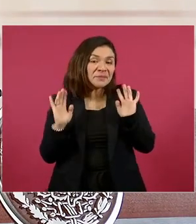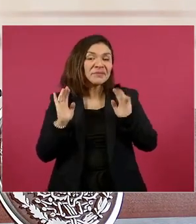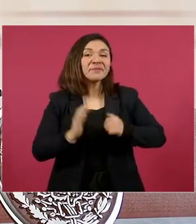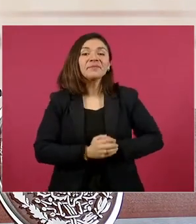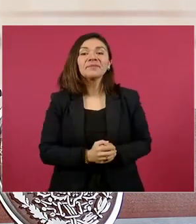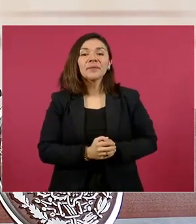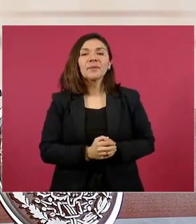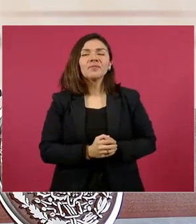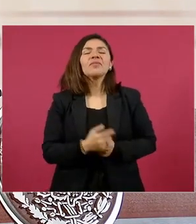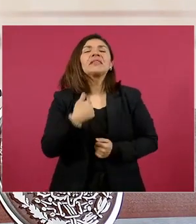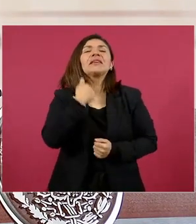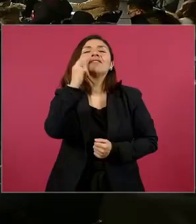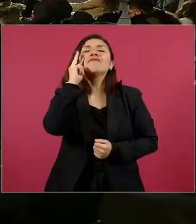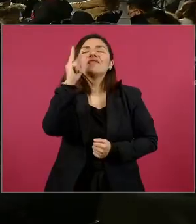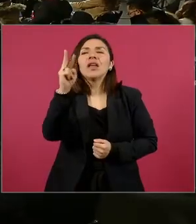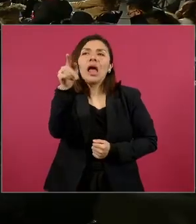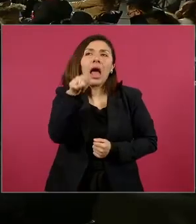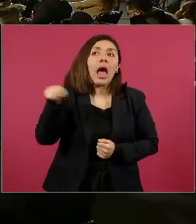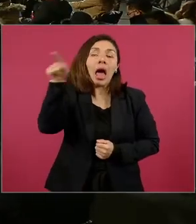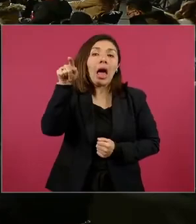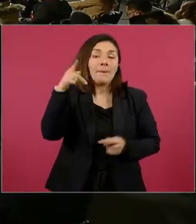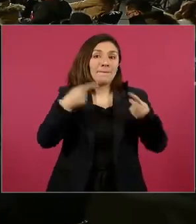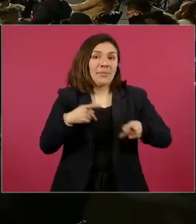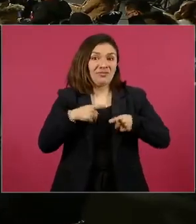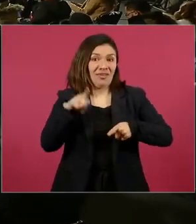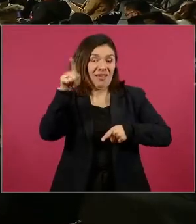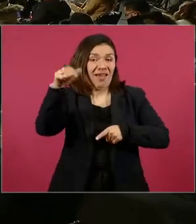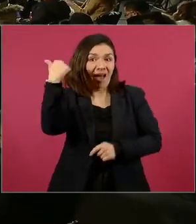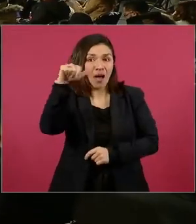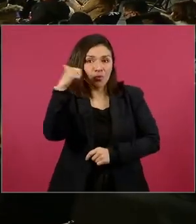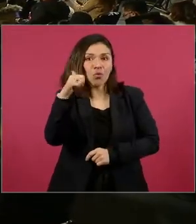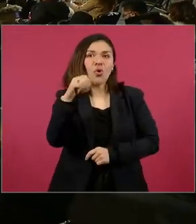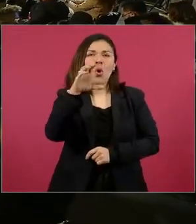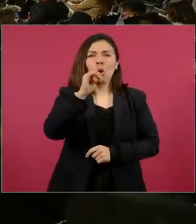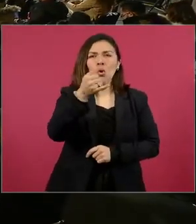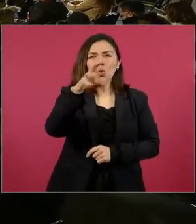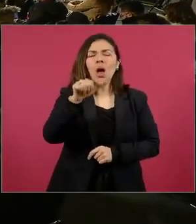de cómo está la gente trabajando,